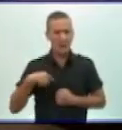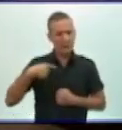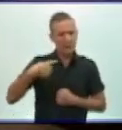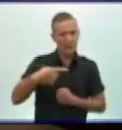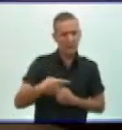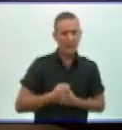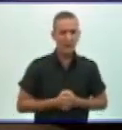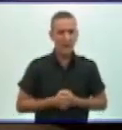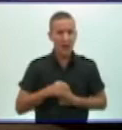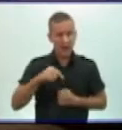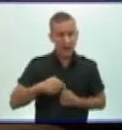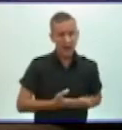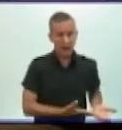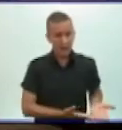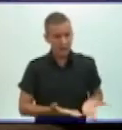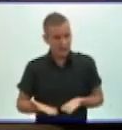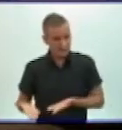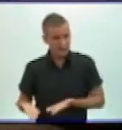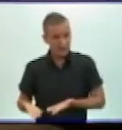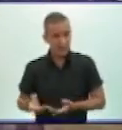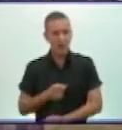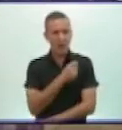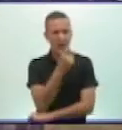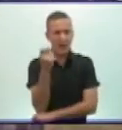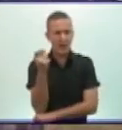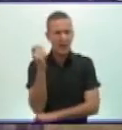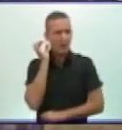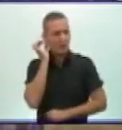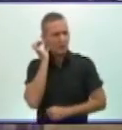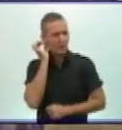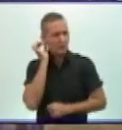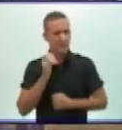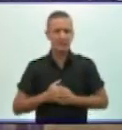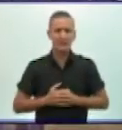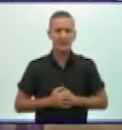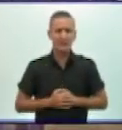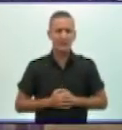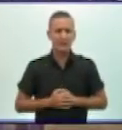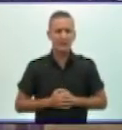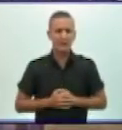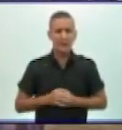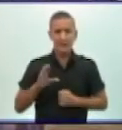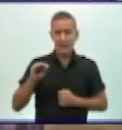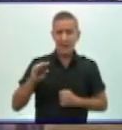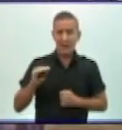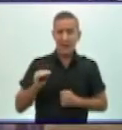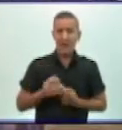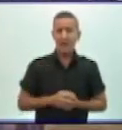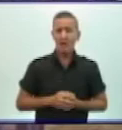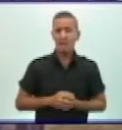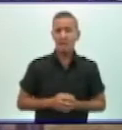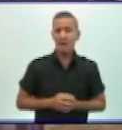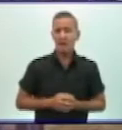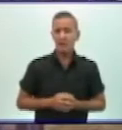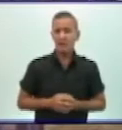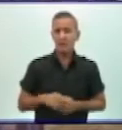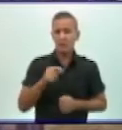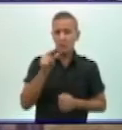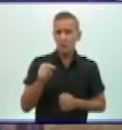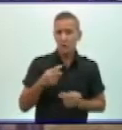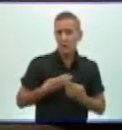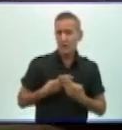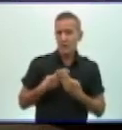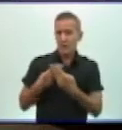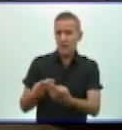placer de recibir a la profesora invitada a este programa, Araid González, quien nos estará hablando de la figura de Fran País y, bueno, de forma general, nos